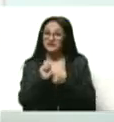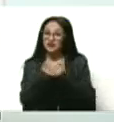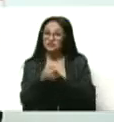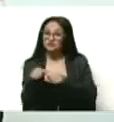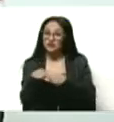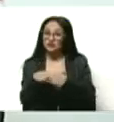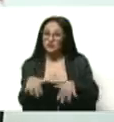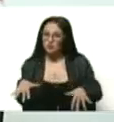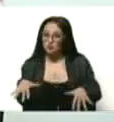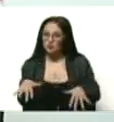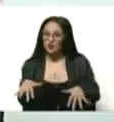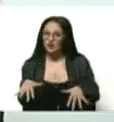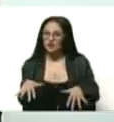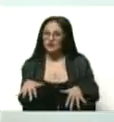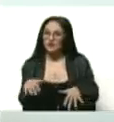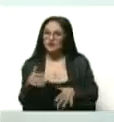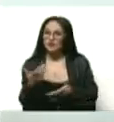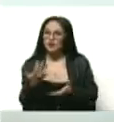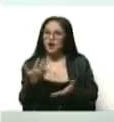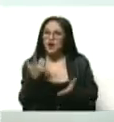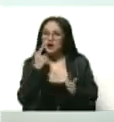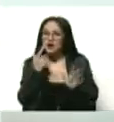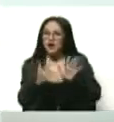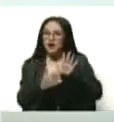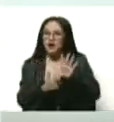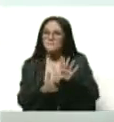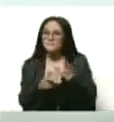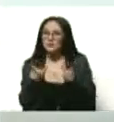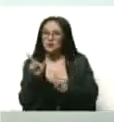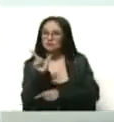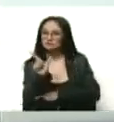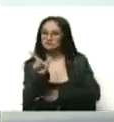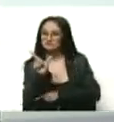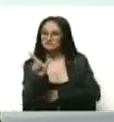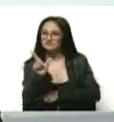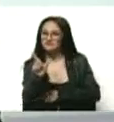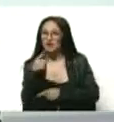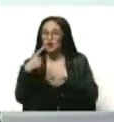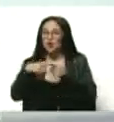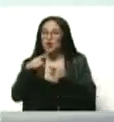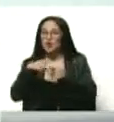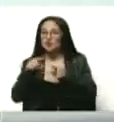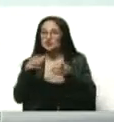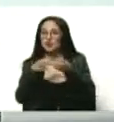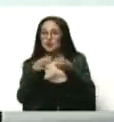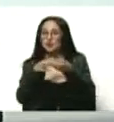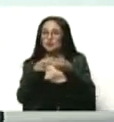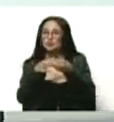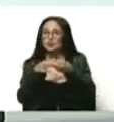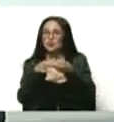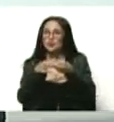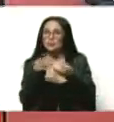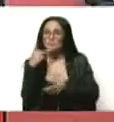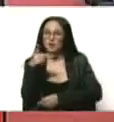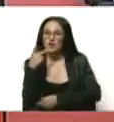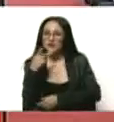de base, ¿qué ejemplo marca la tolda roja a los demás partidos del país?